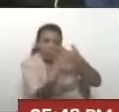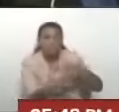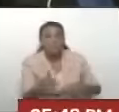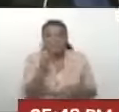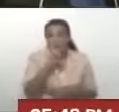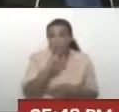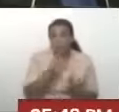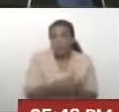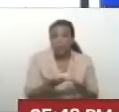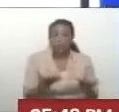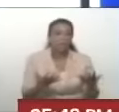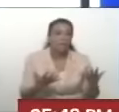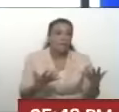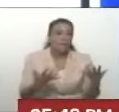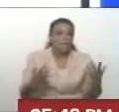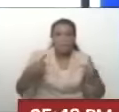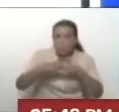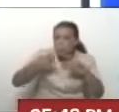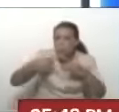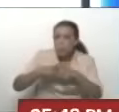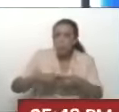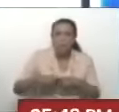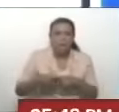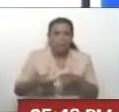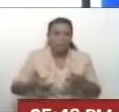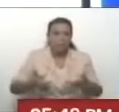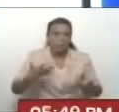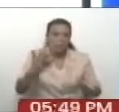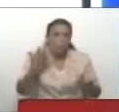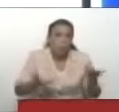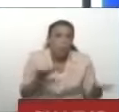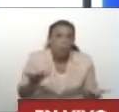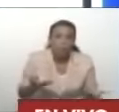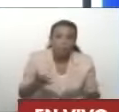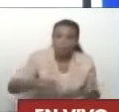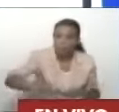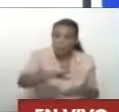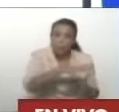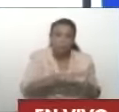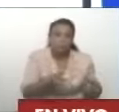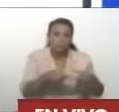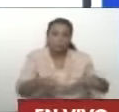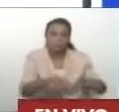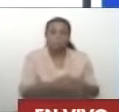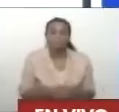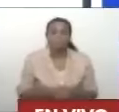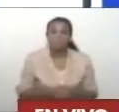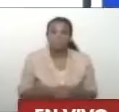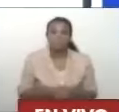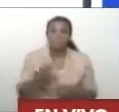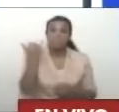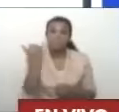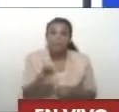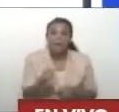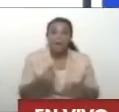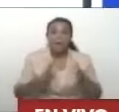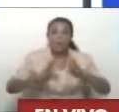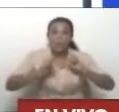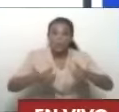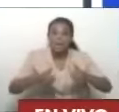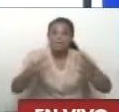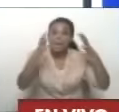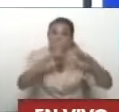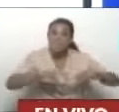prostitución y trata de personas que tiene su asiento en unas redes sociales. Está en pleno fase de